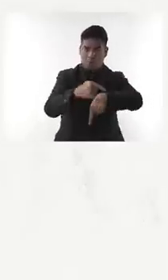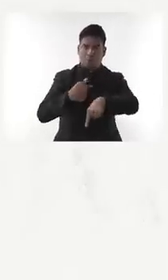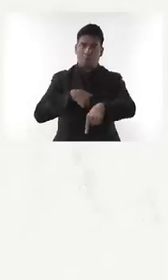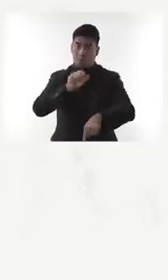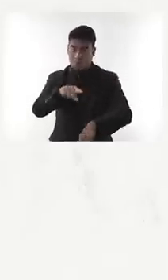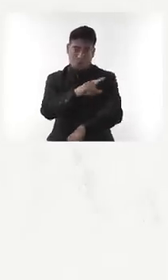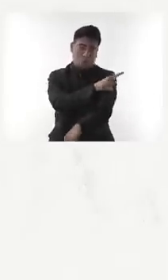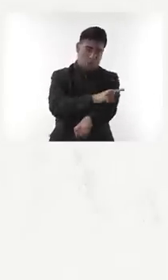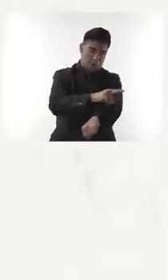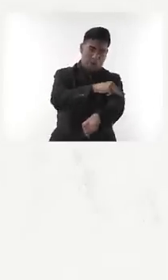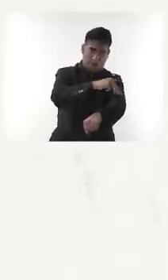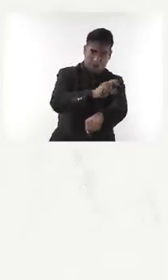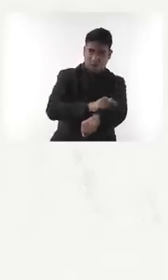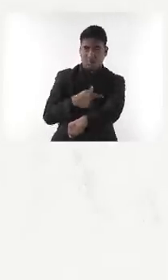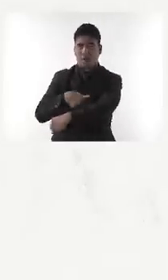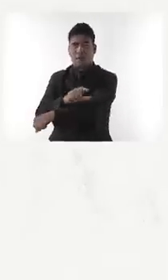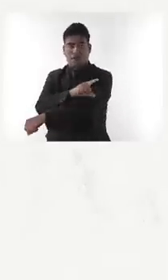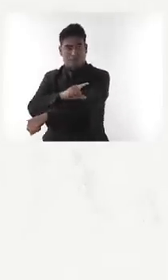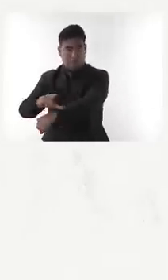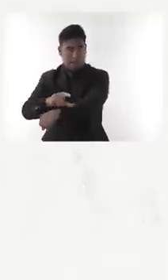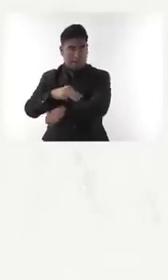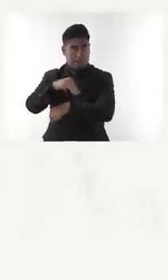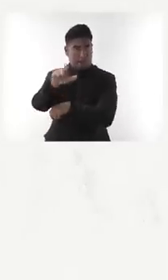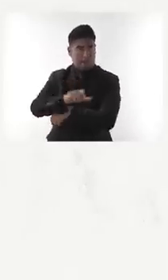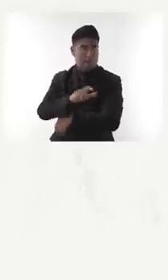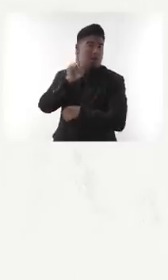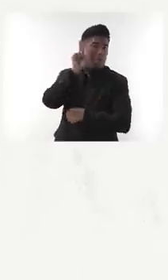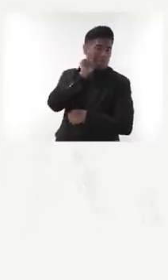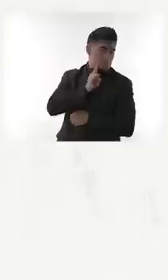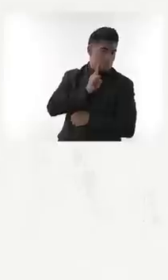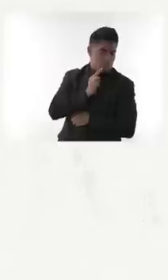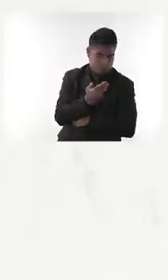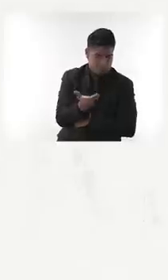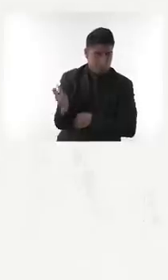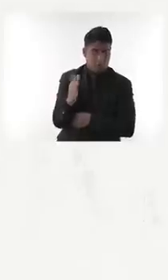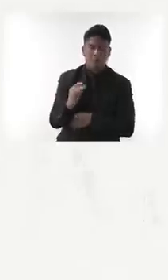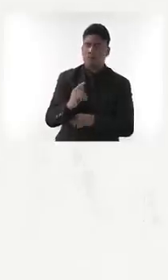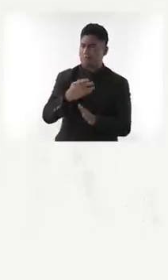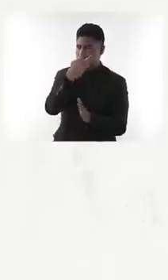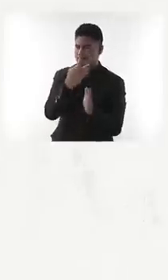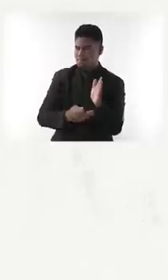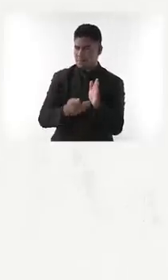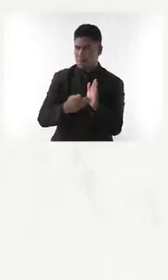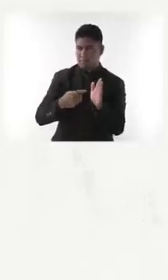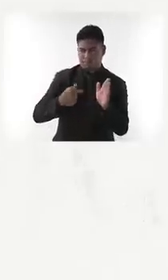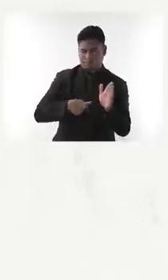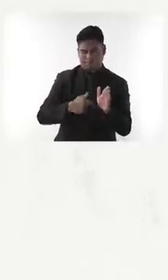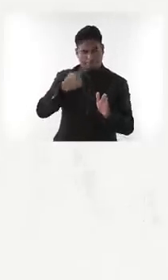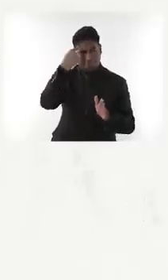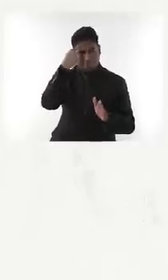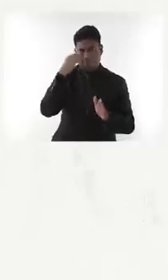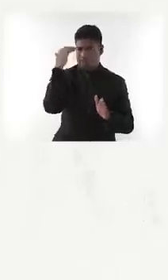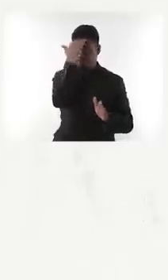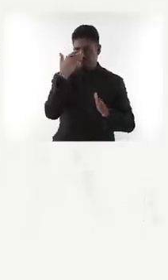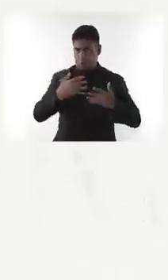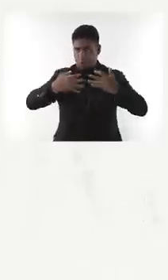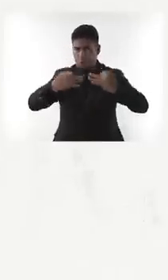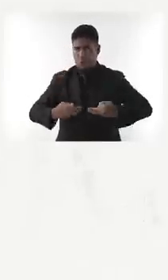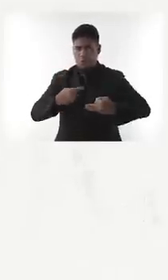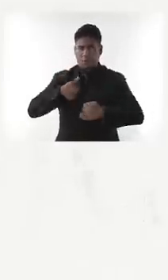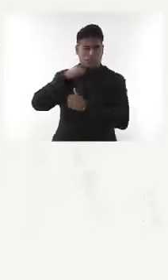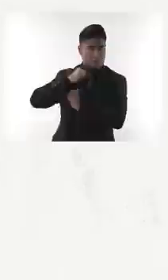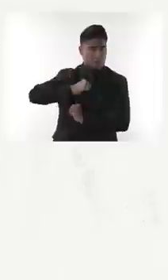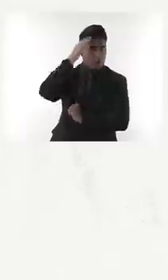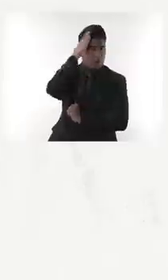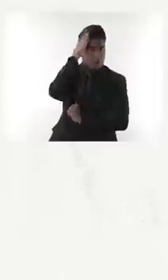Liga MX Femenil. Nos faltó el correcto acompañamiento de las autoridades